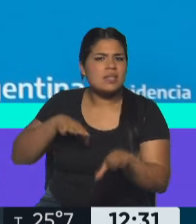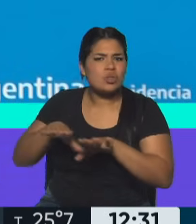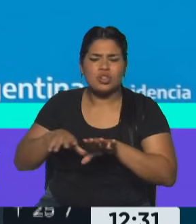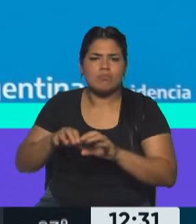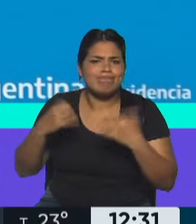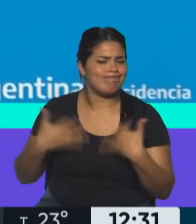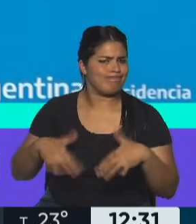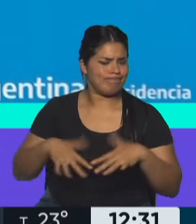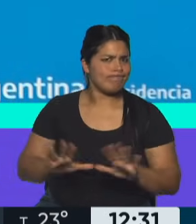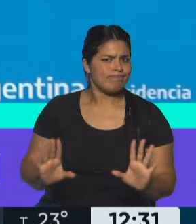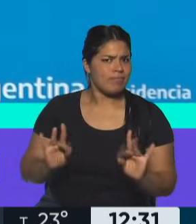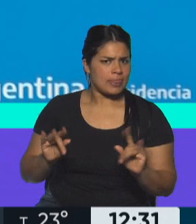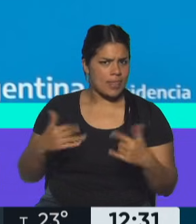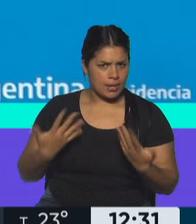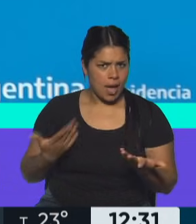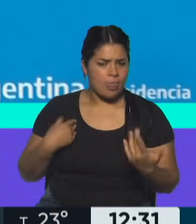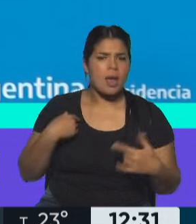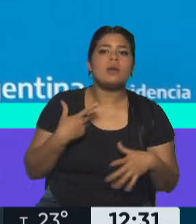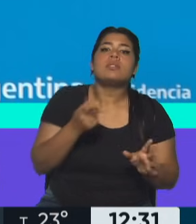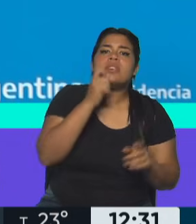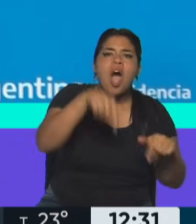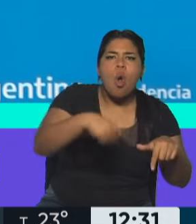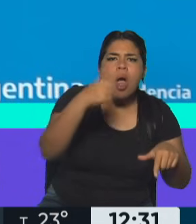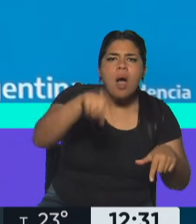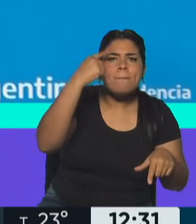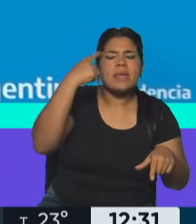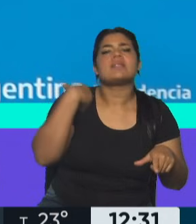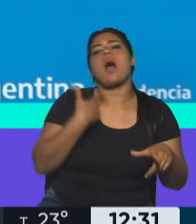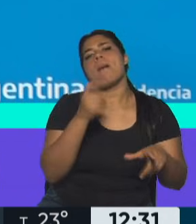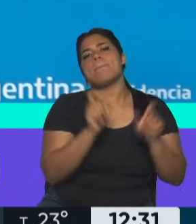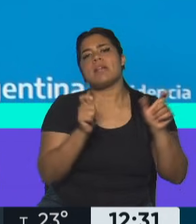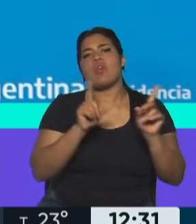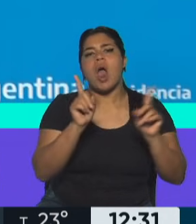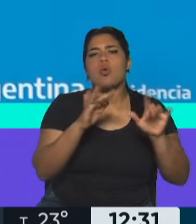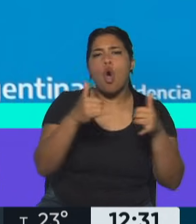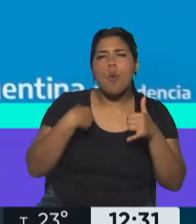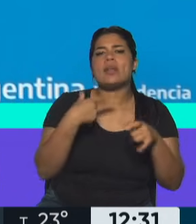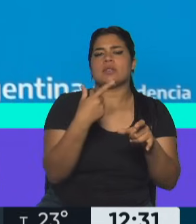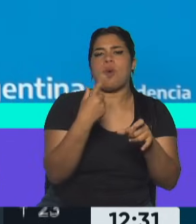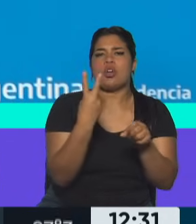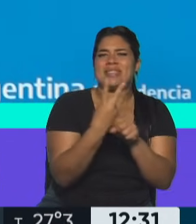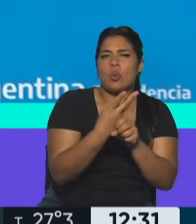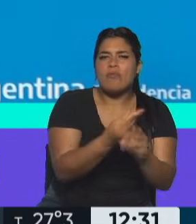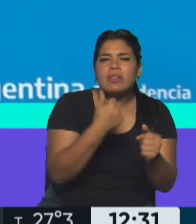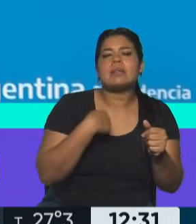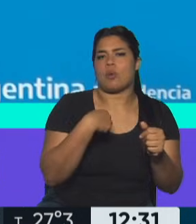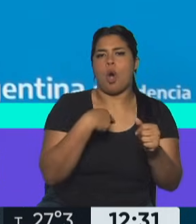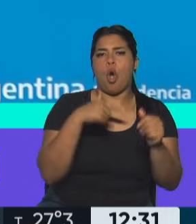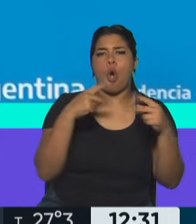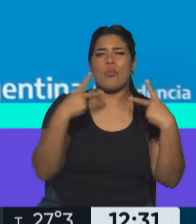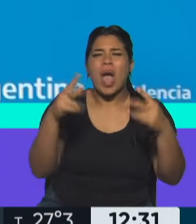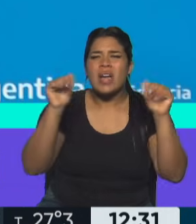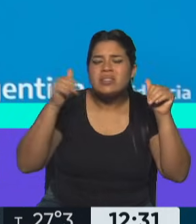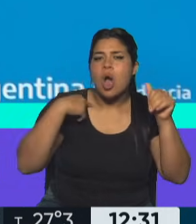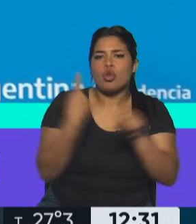nos pasaba a nosotros. Entonces pensar que jóvenes que no pudieron terminar el secundario con sus amigos, que no pudieron hacer el viaje de egresados, que no